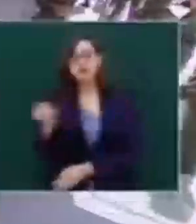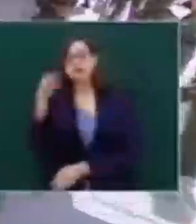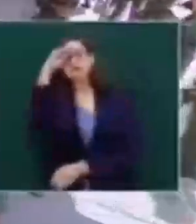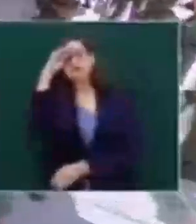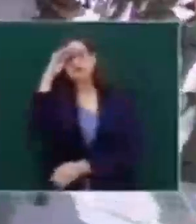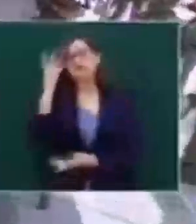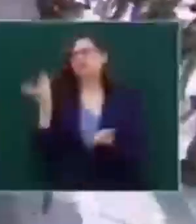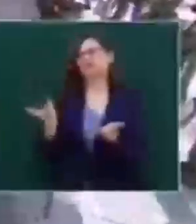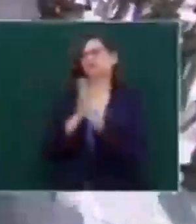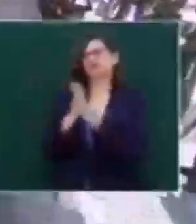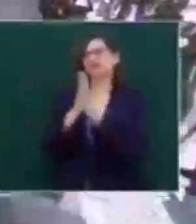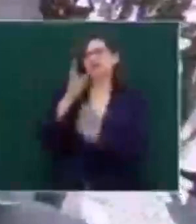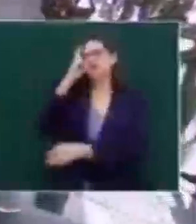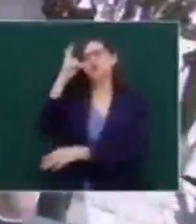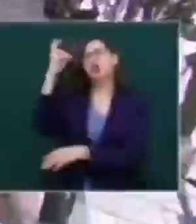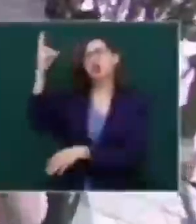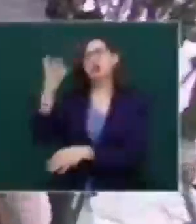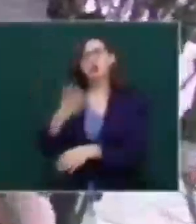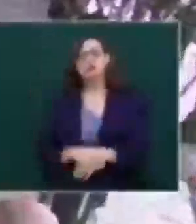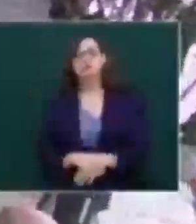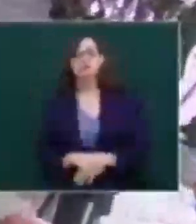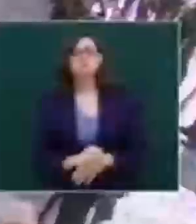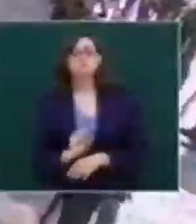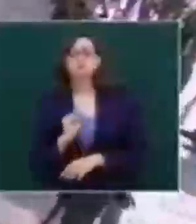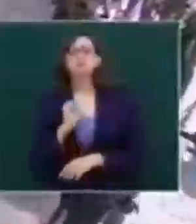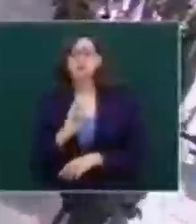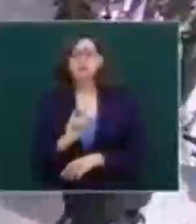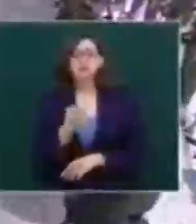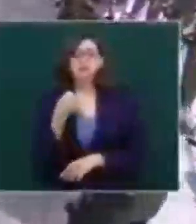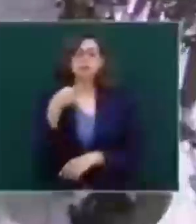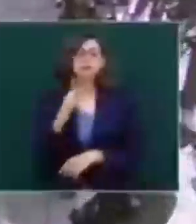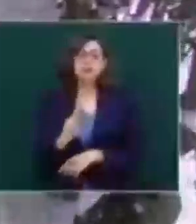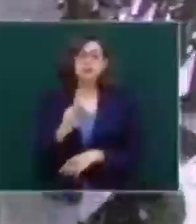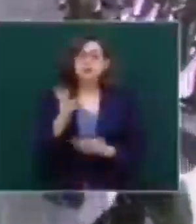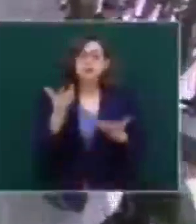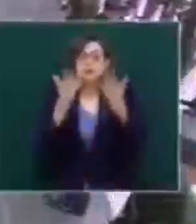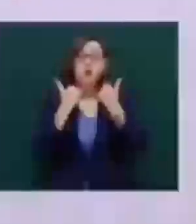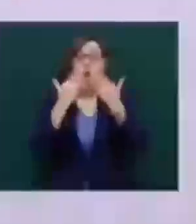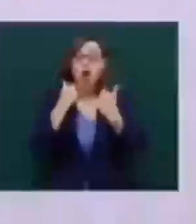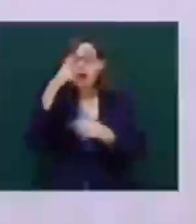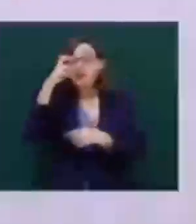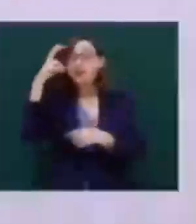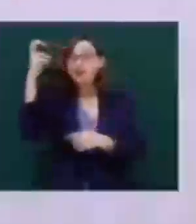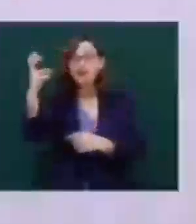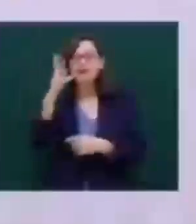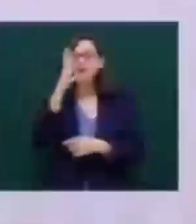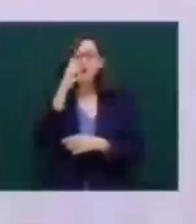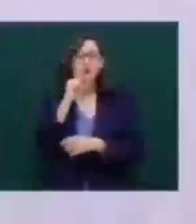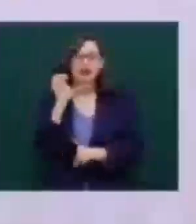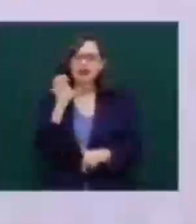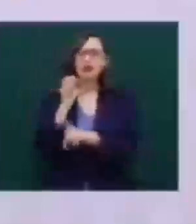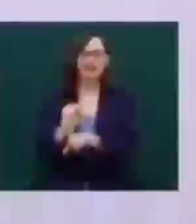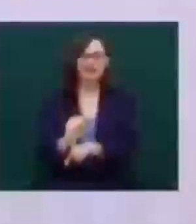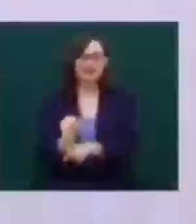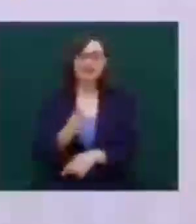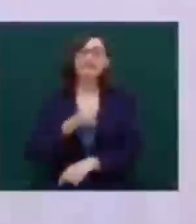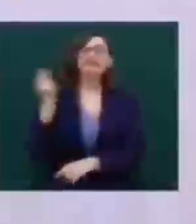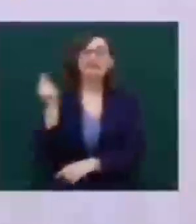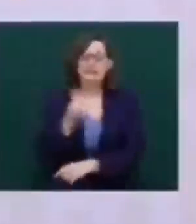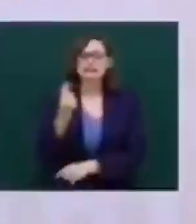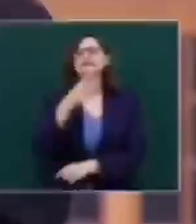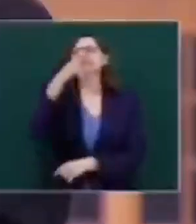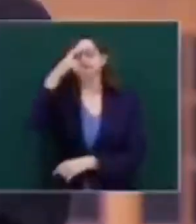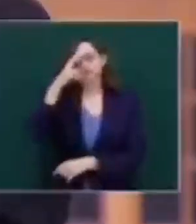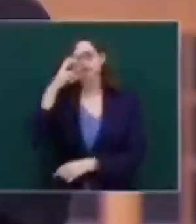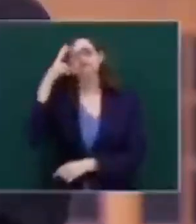Sin embargo, debe considerarse que sin el horizonte de los ideales no se llega a ningún lado y que, en consecuencia,